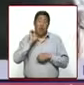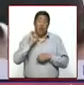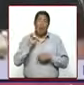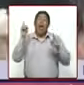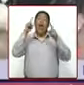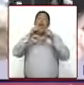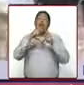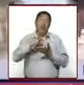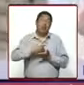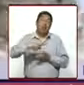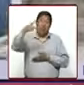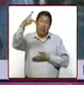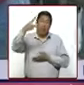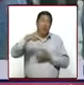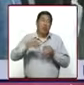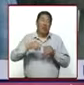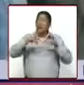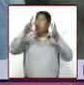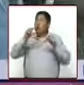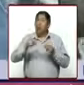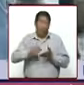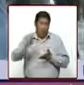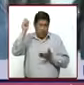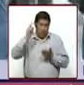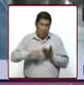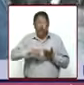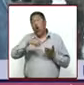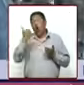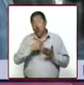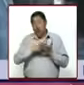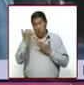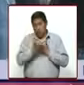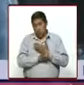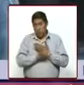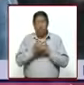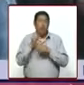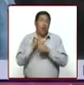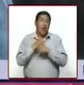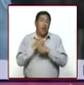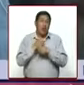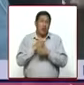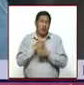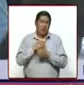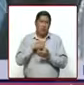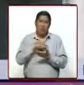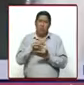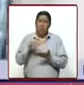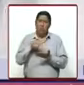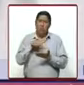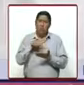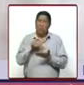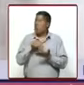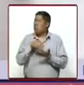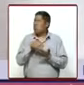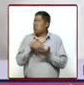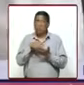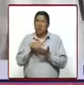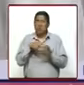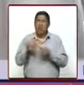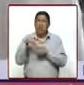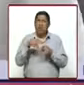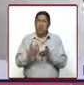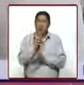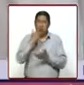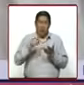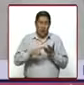Pampajasi. No aprueban. Hay un crédito de 7 millones para hacer el parque del Bicentenario, no lo aprueban. Hay un crédito para hacer